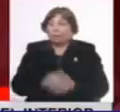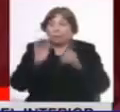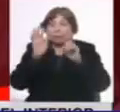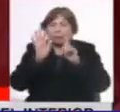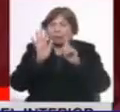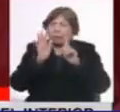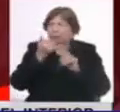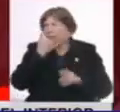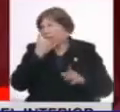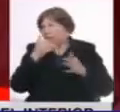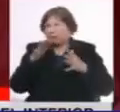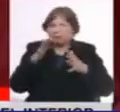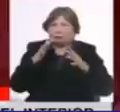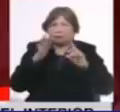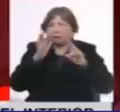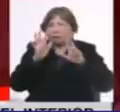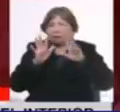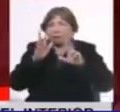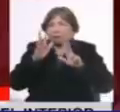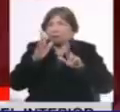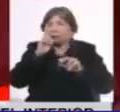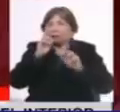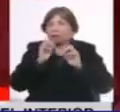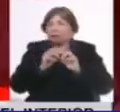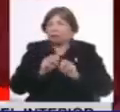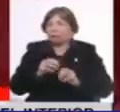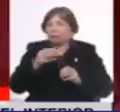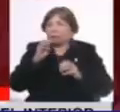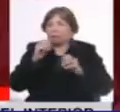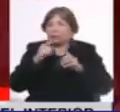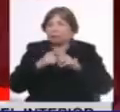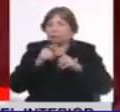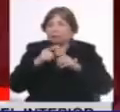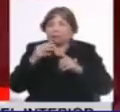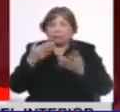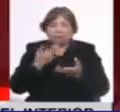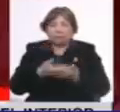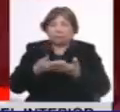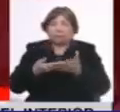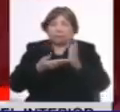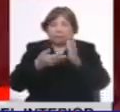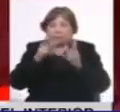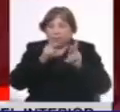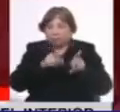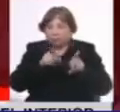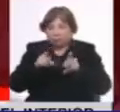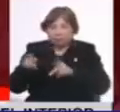6, si no me equivoco, o el día 13, porque son dos para la extraordinaria, ¿no?, que presente un plan de